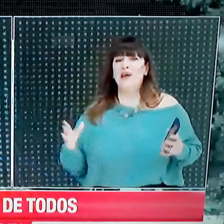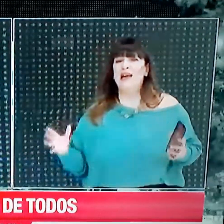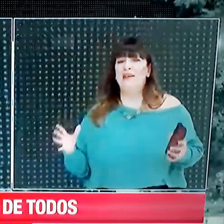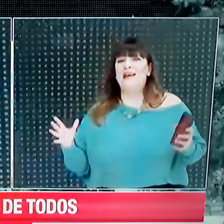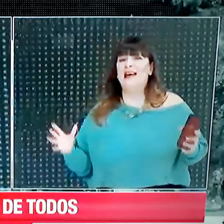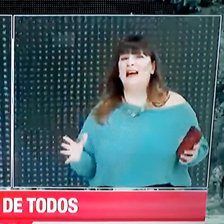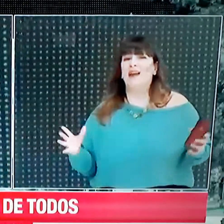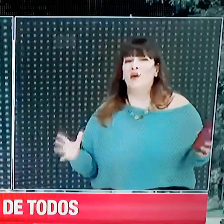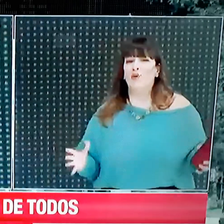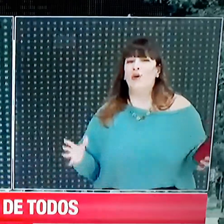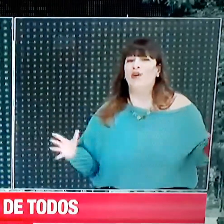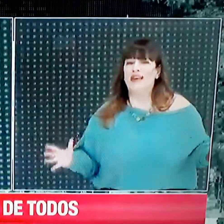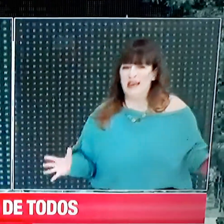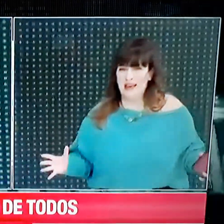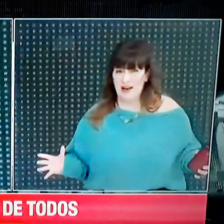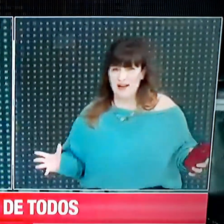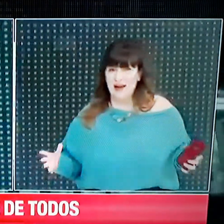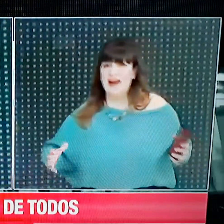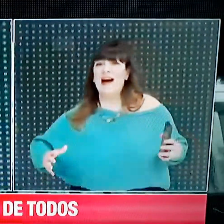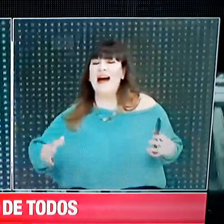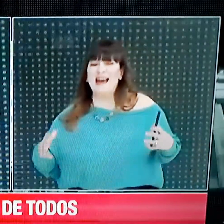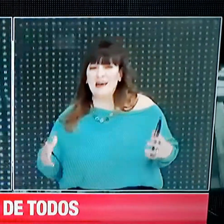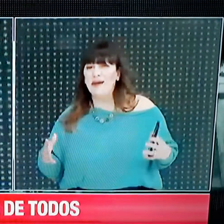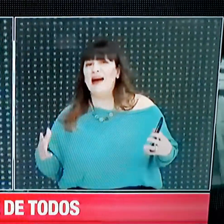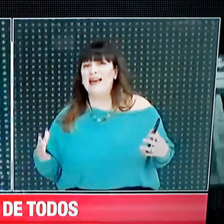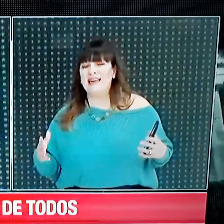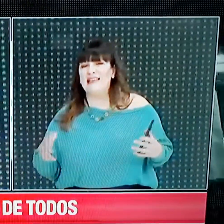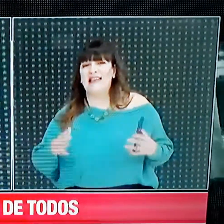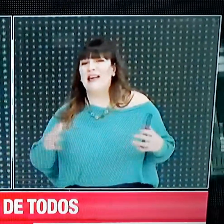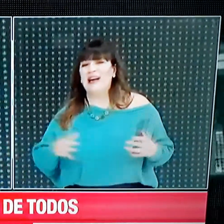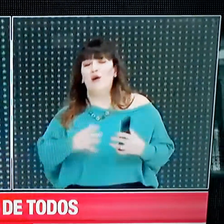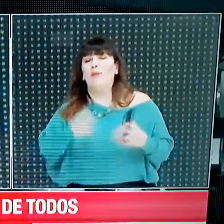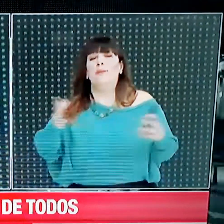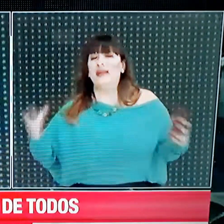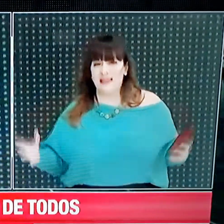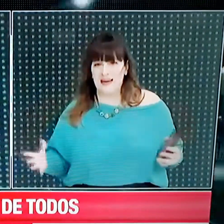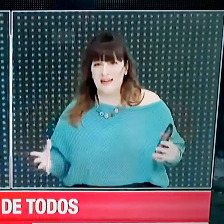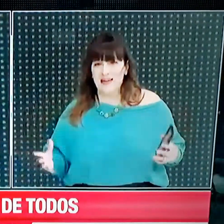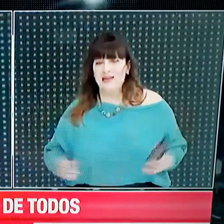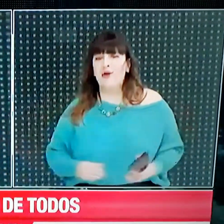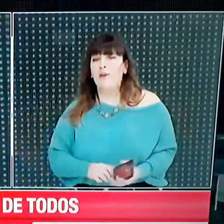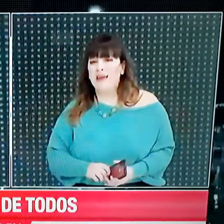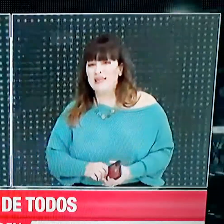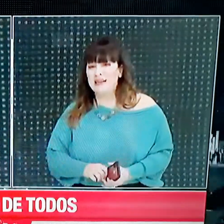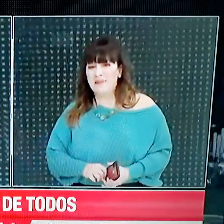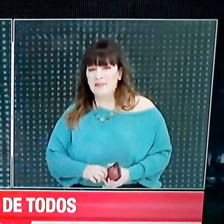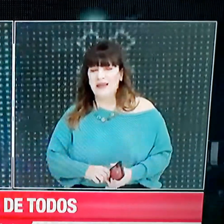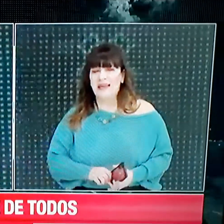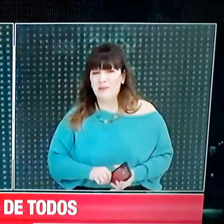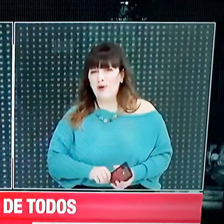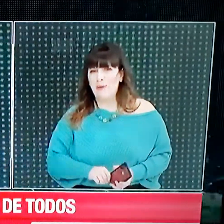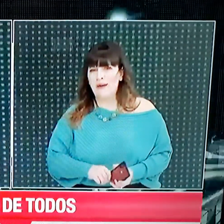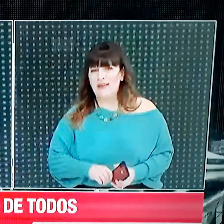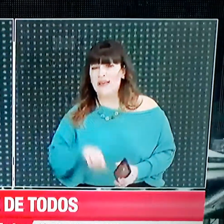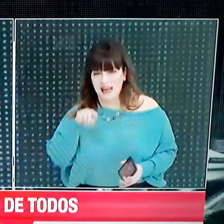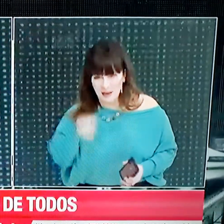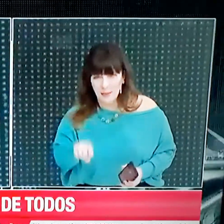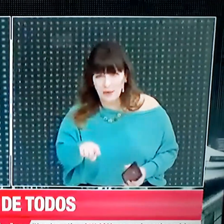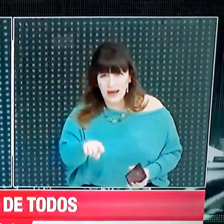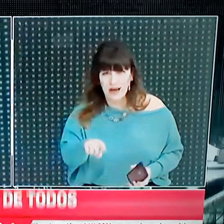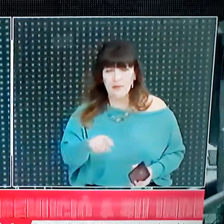tengamos la Eve que cada uno quiera, a Eve hay que tenerla completa. Uh-huh. Y nos parece, queríamos compartir